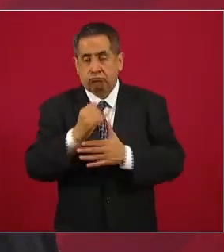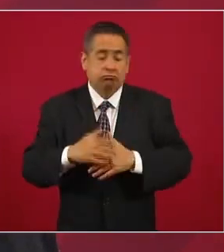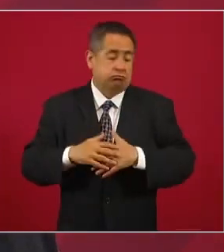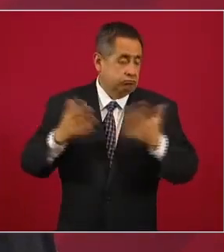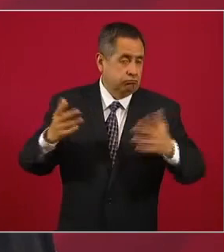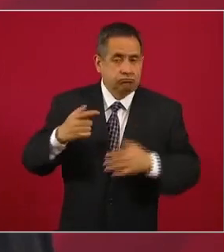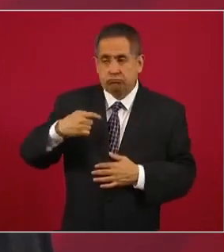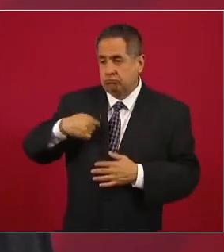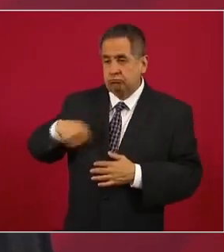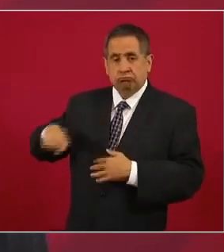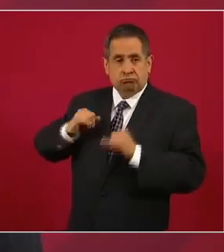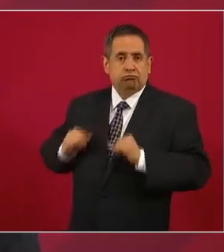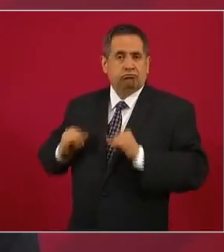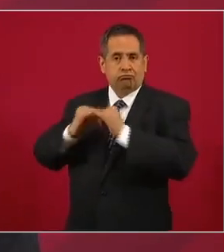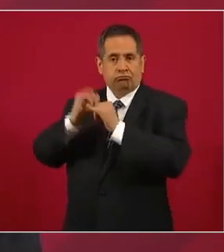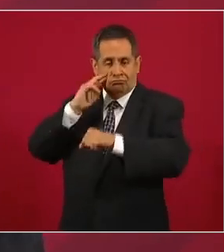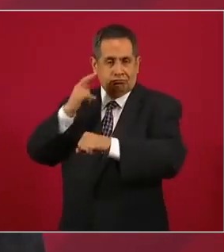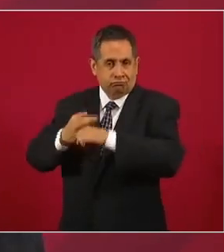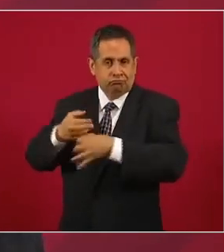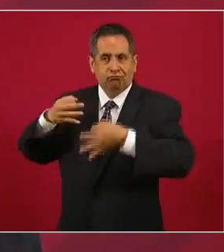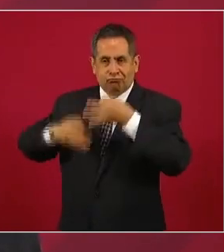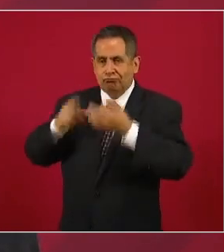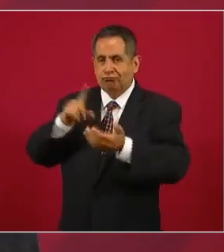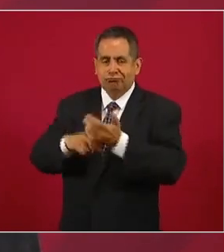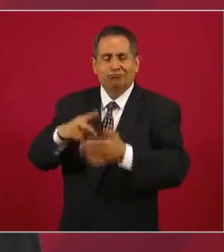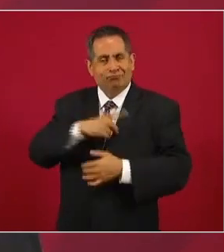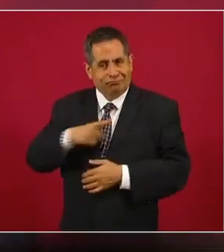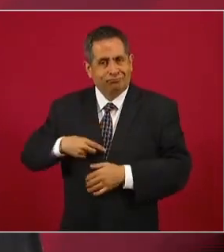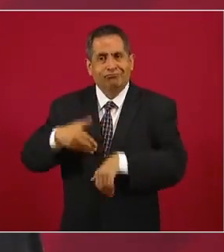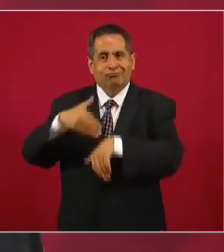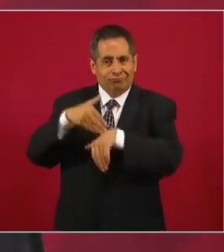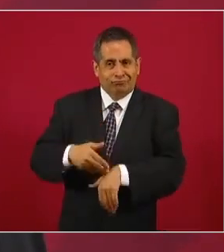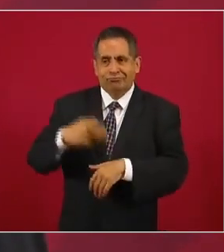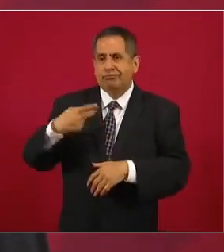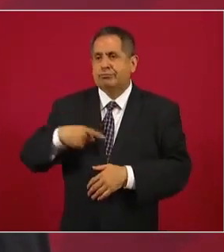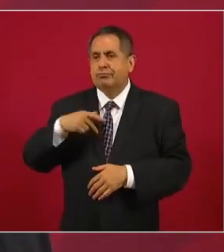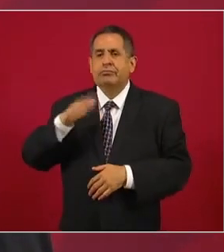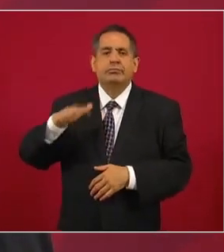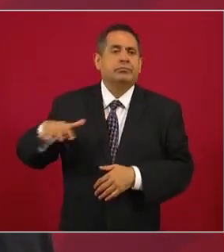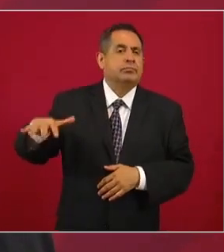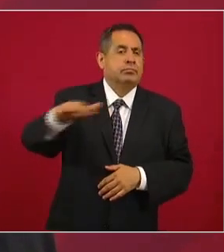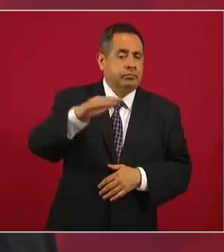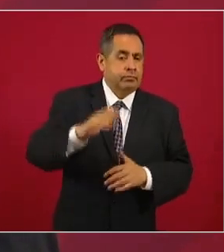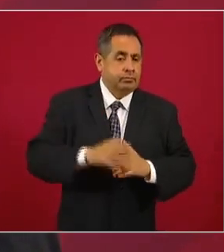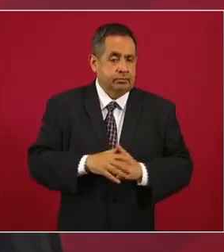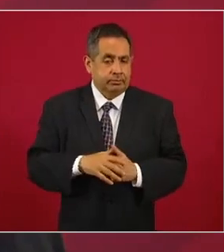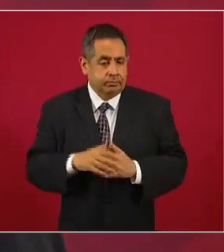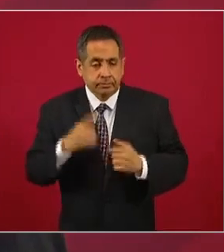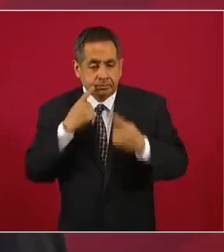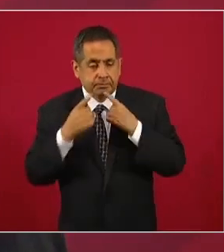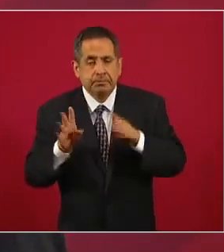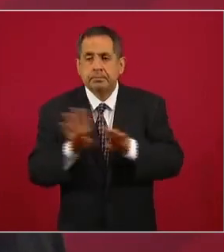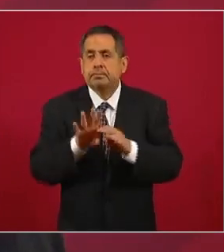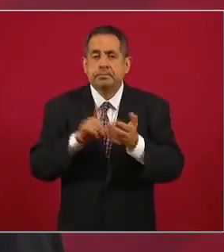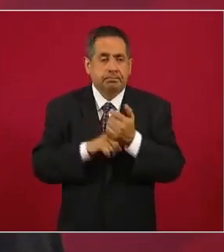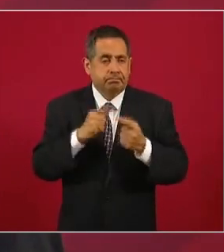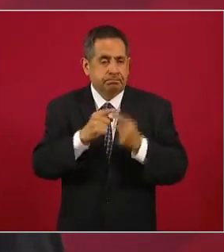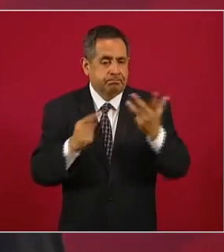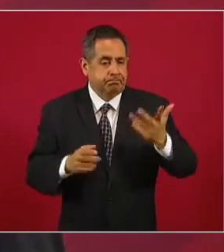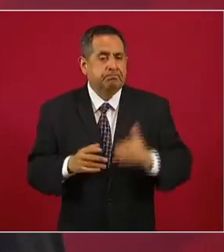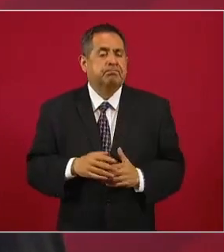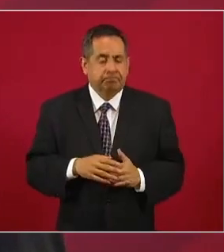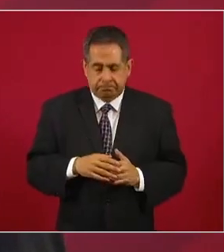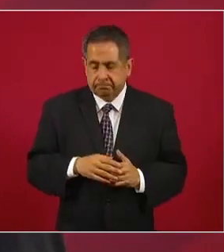las instituciones responsables de desahogar las potenciales acusaciones